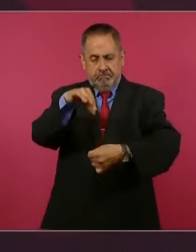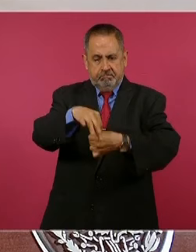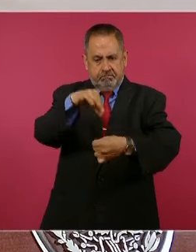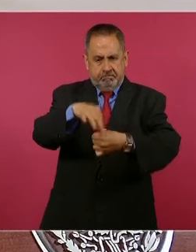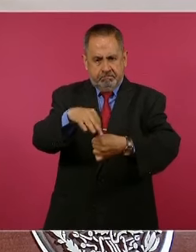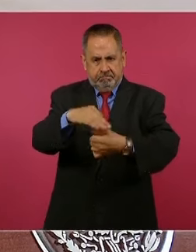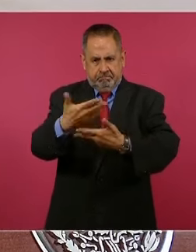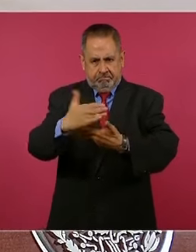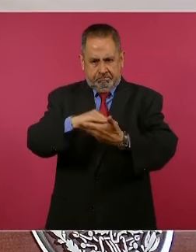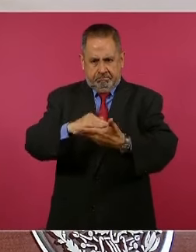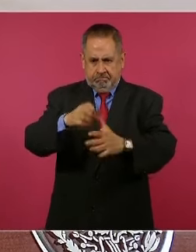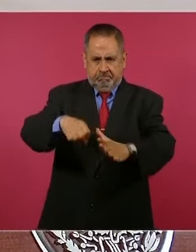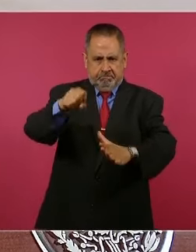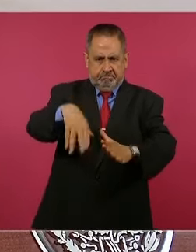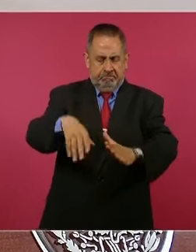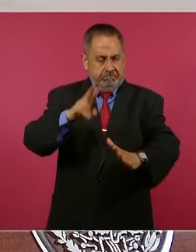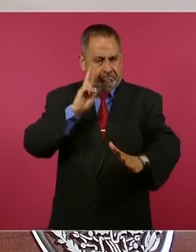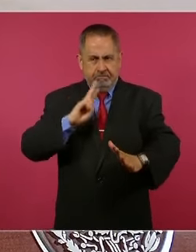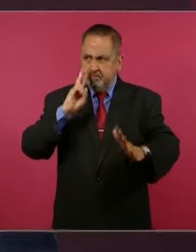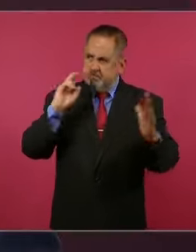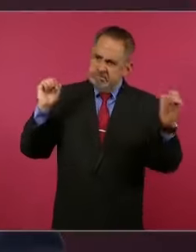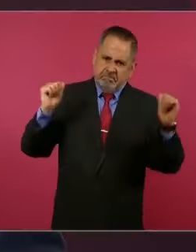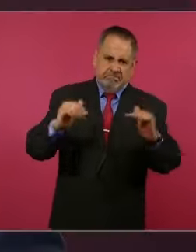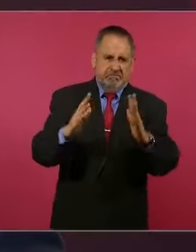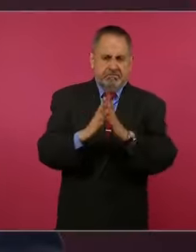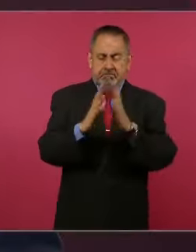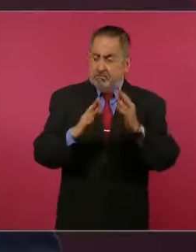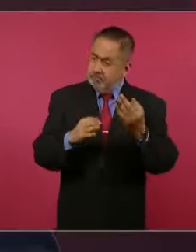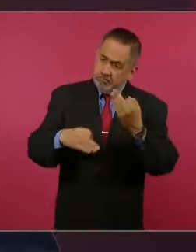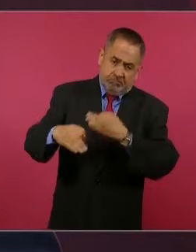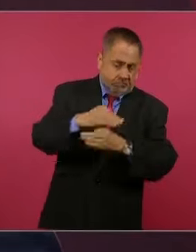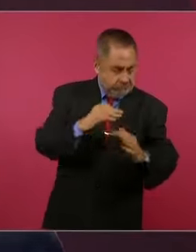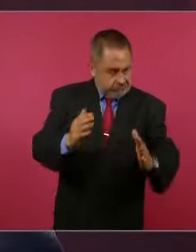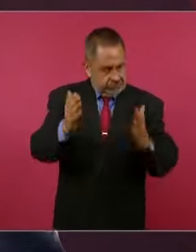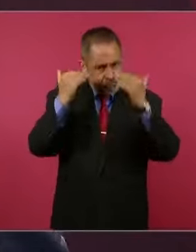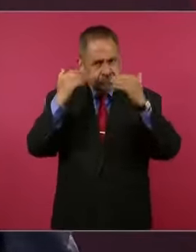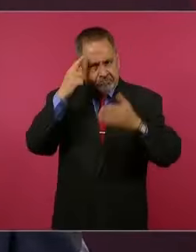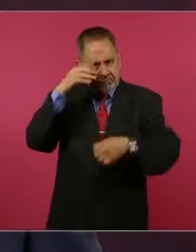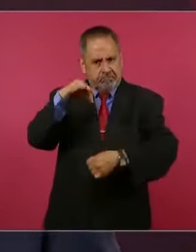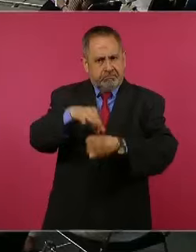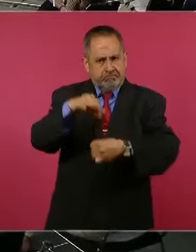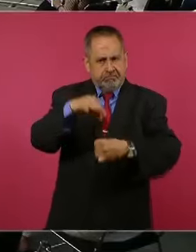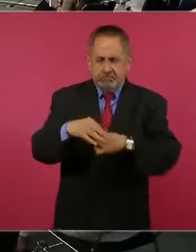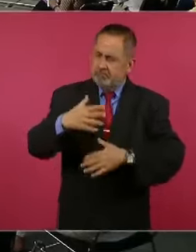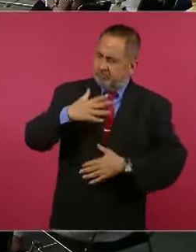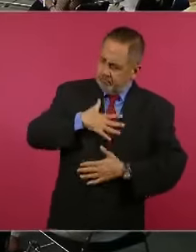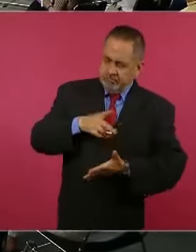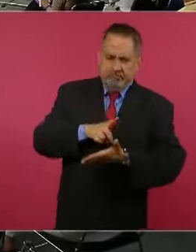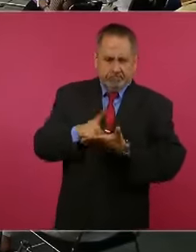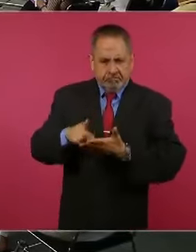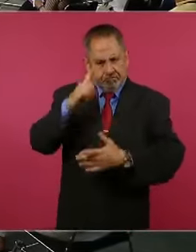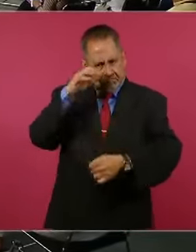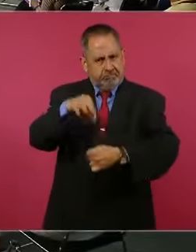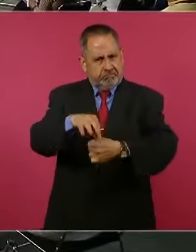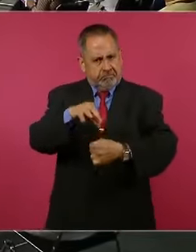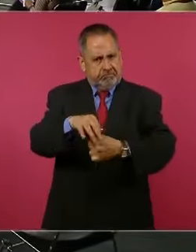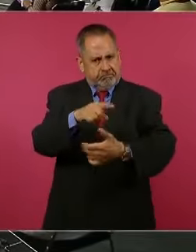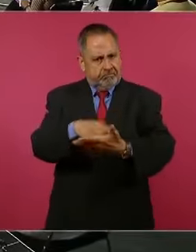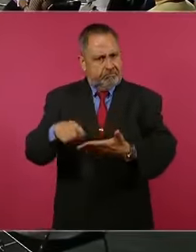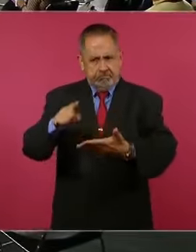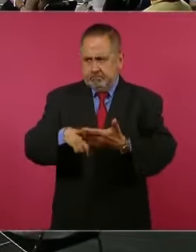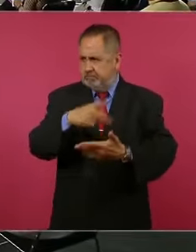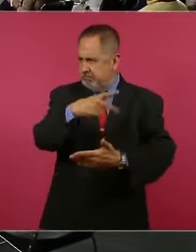participe y a votar todos a ejercer nuestro derecho a consolidar